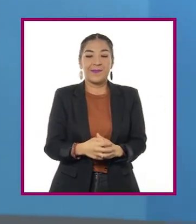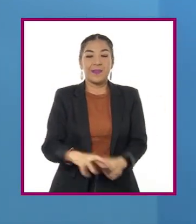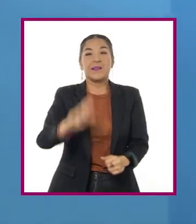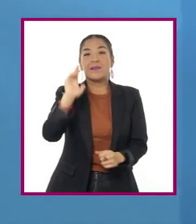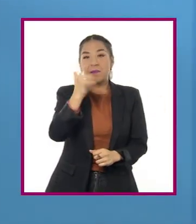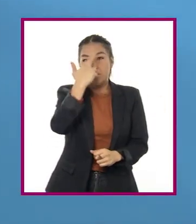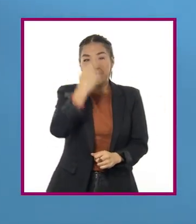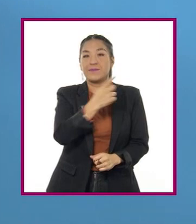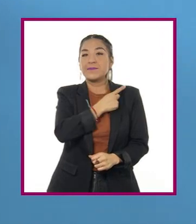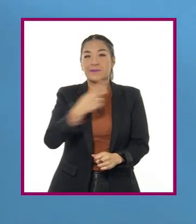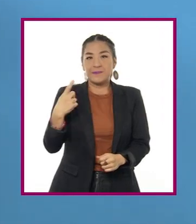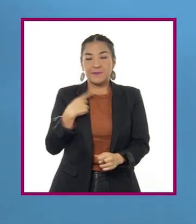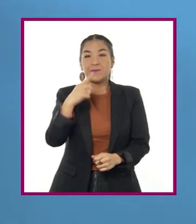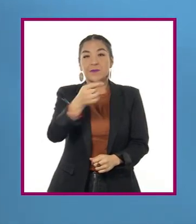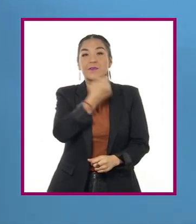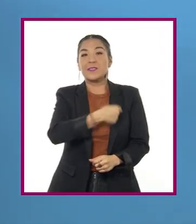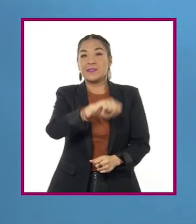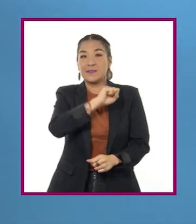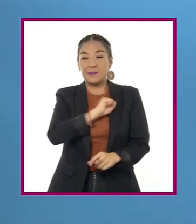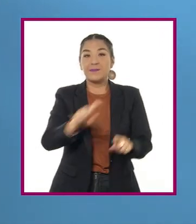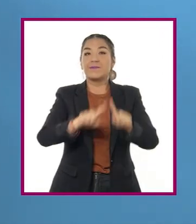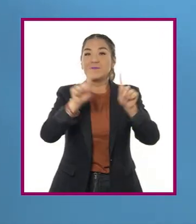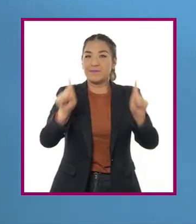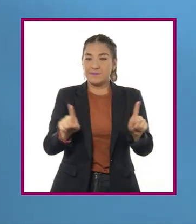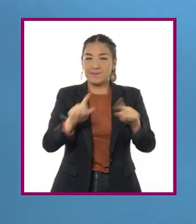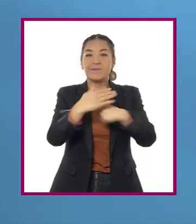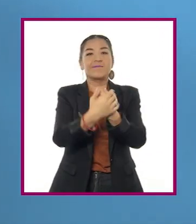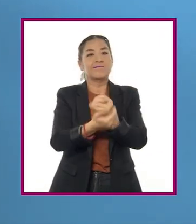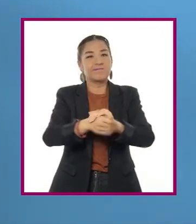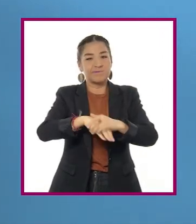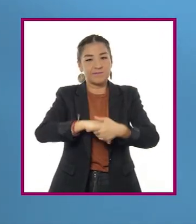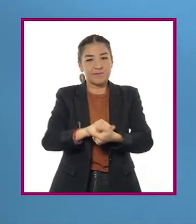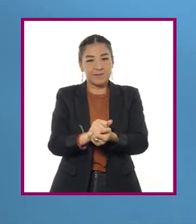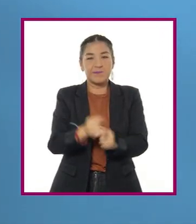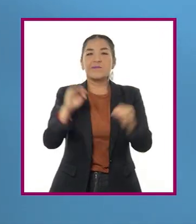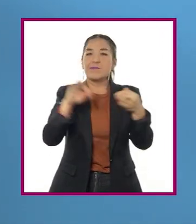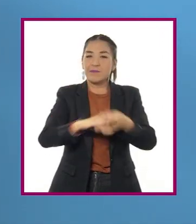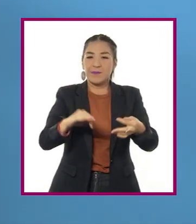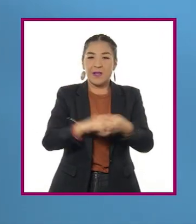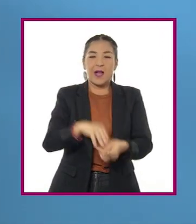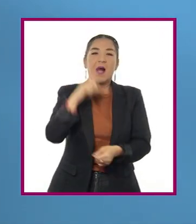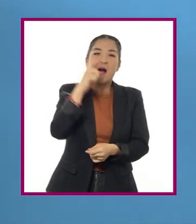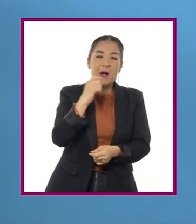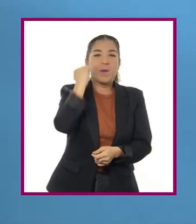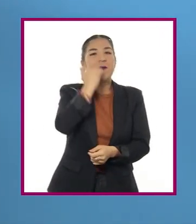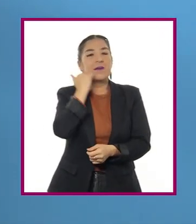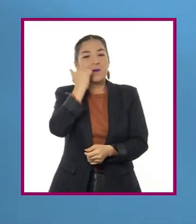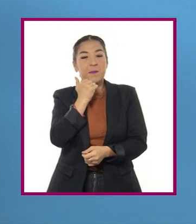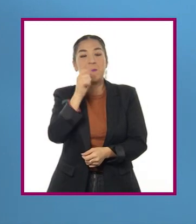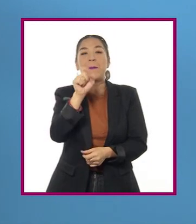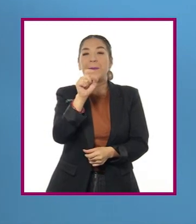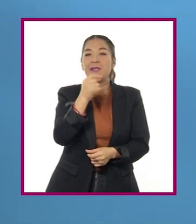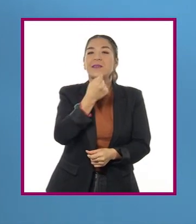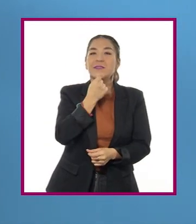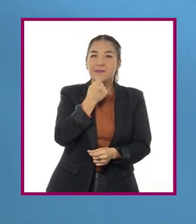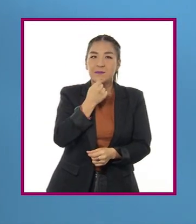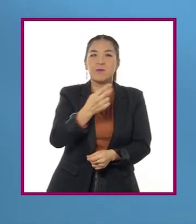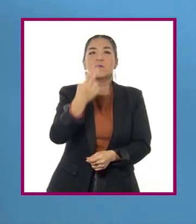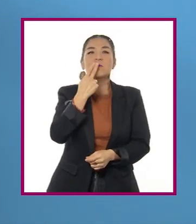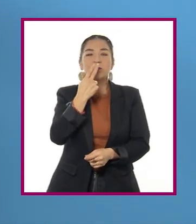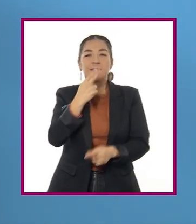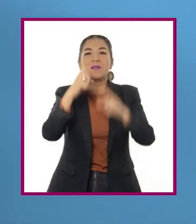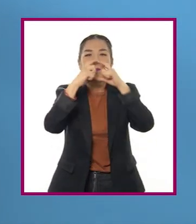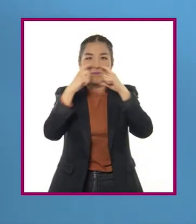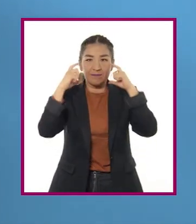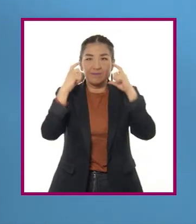Recuerden mantener la sana distancia, lavarse las manos con agua y jabón durante 20 segundos y usar el cubrebocas de